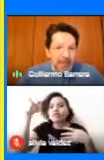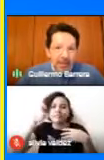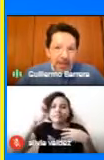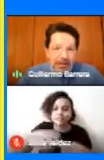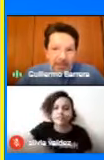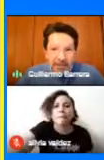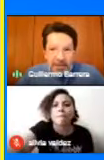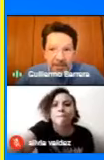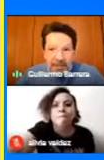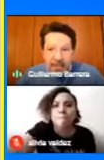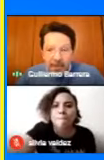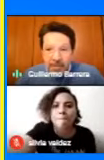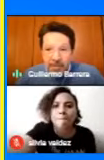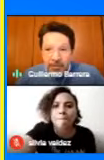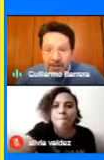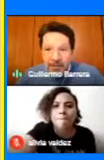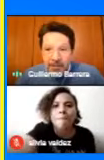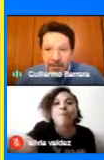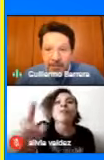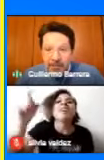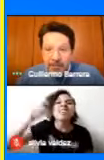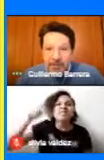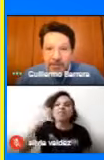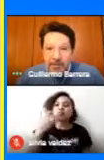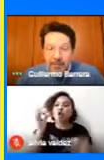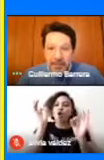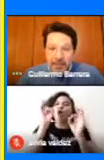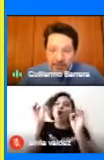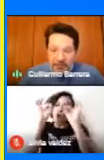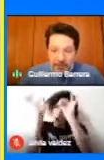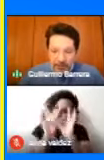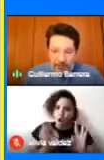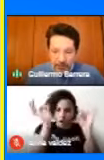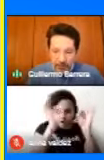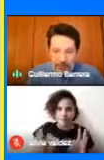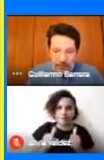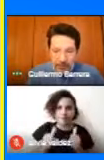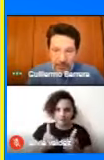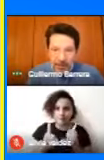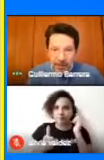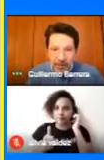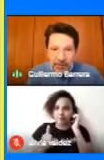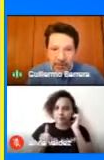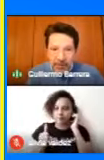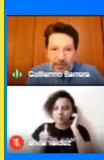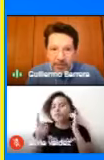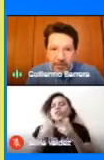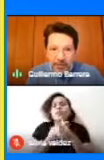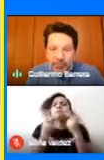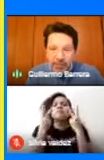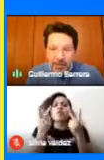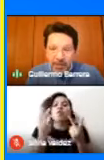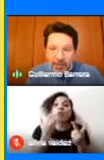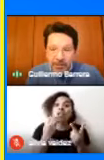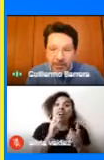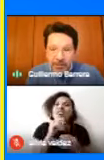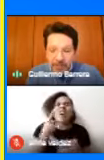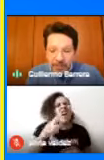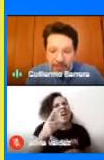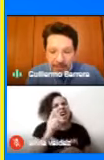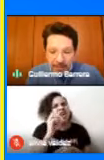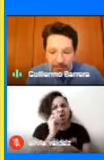Les he hablado que se requiere que haya organización. Y entonces miremos, cuando hablamos de qué es una